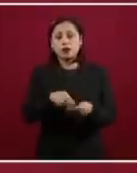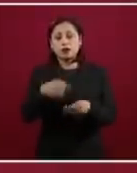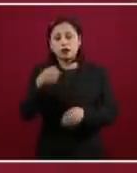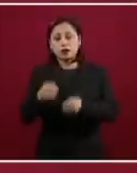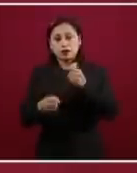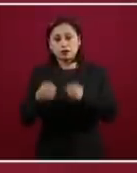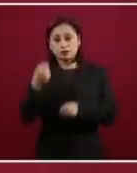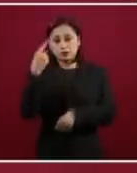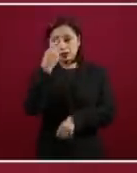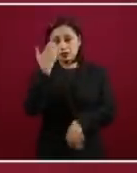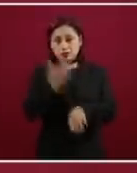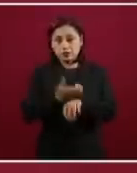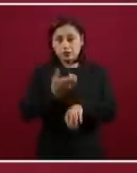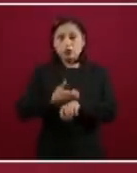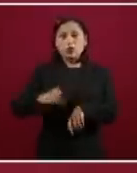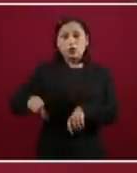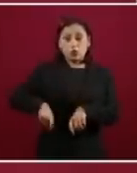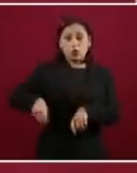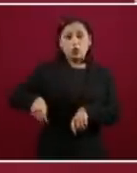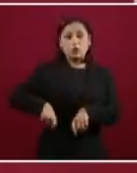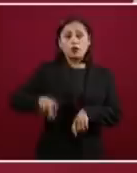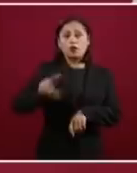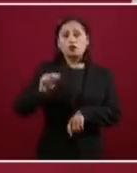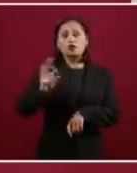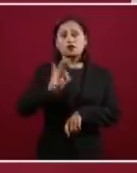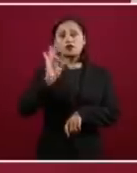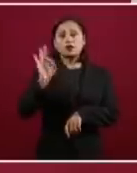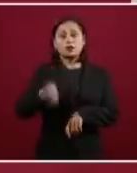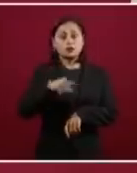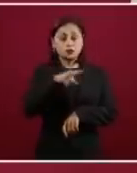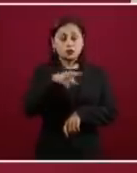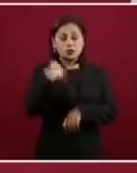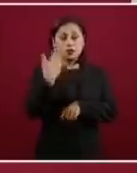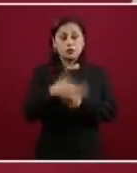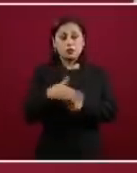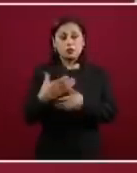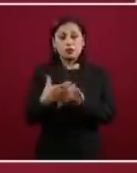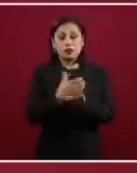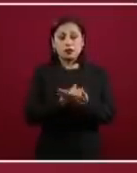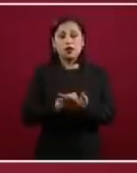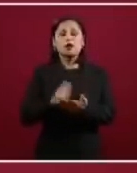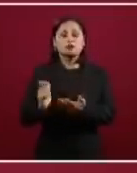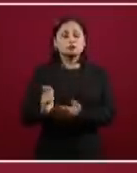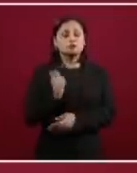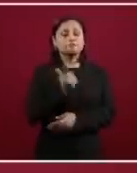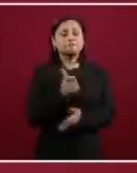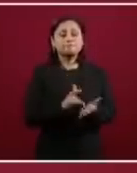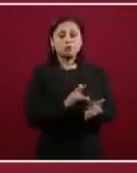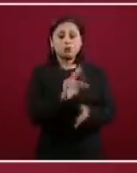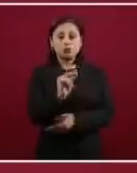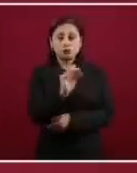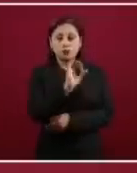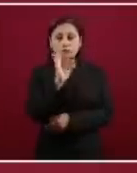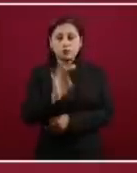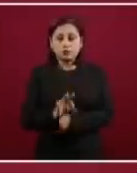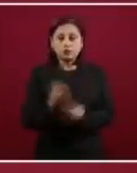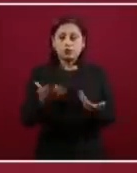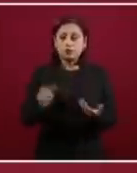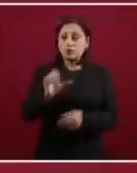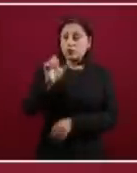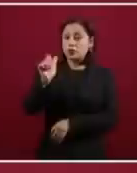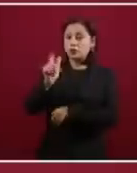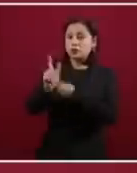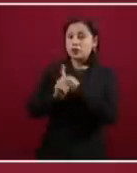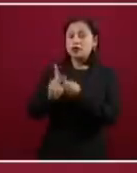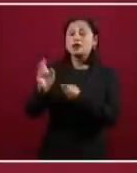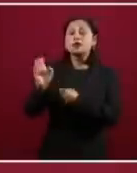Estados Unidos el 80% de su costo de producción. En Europa hay países en